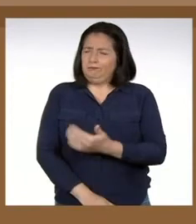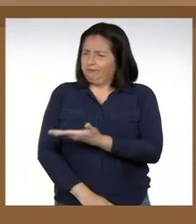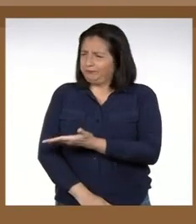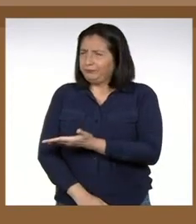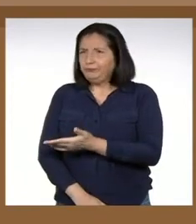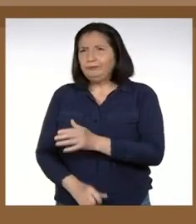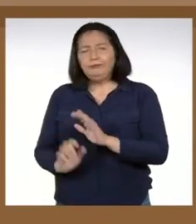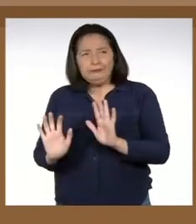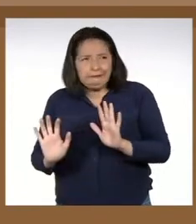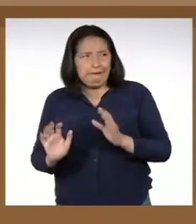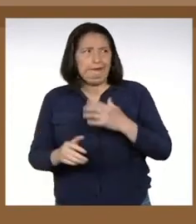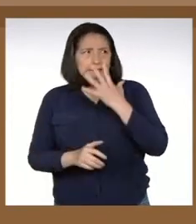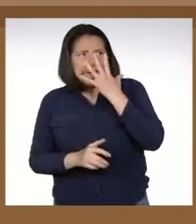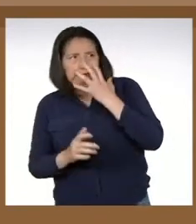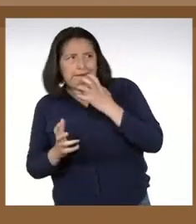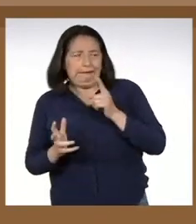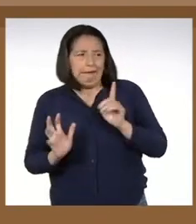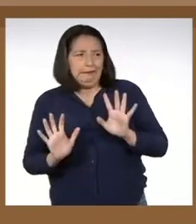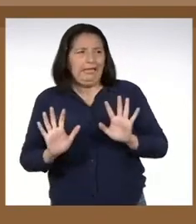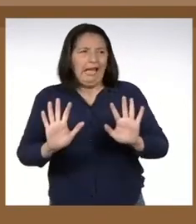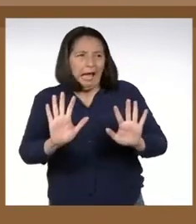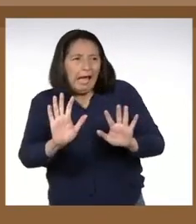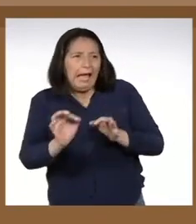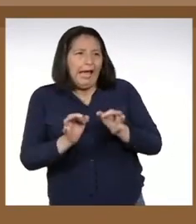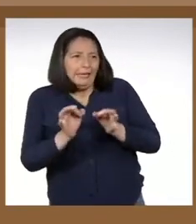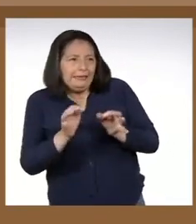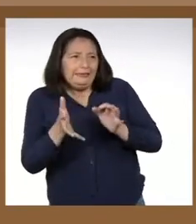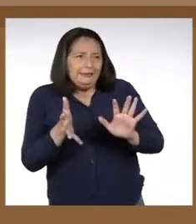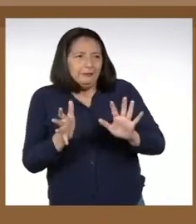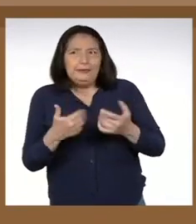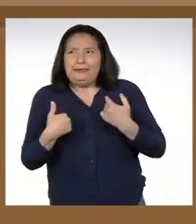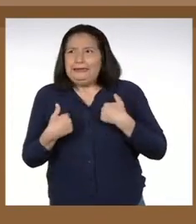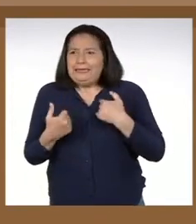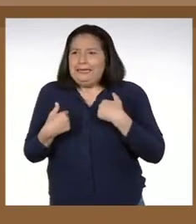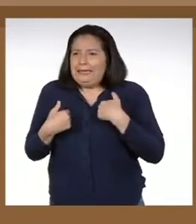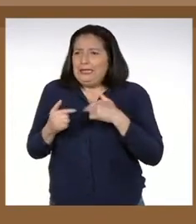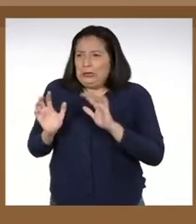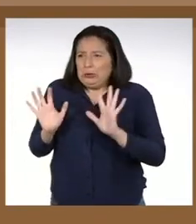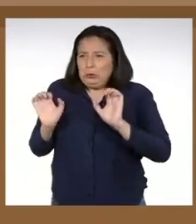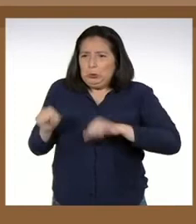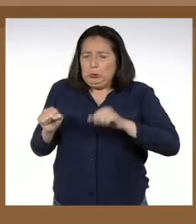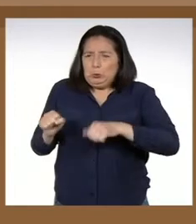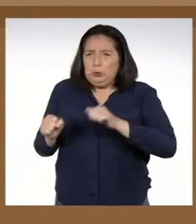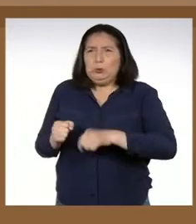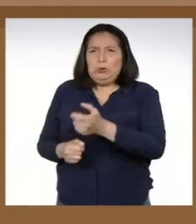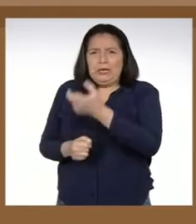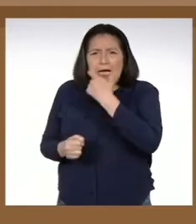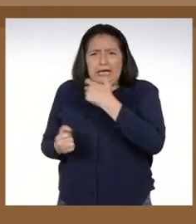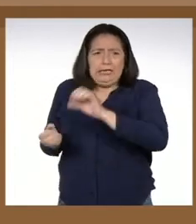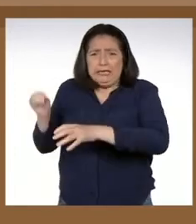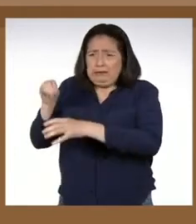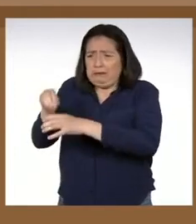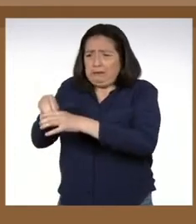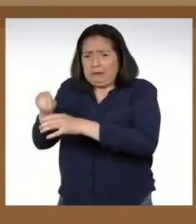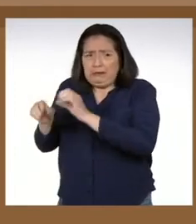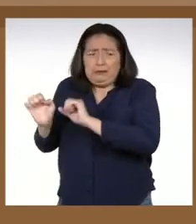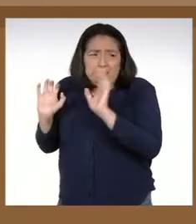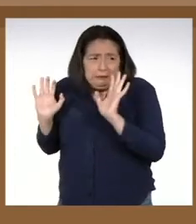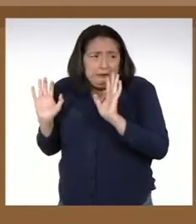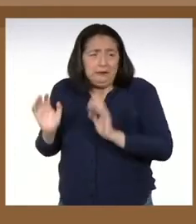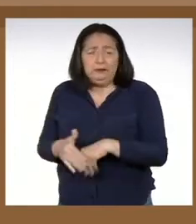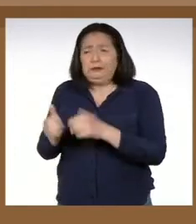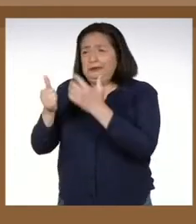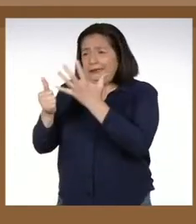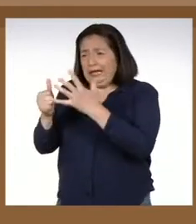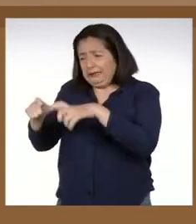Daniel, al ver a Juliana enojada, intenta explicarle que él ha empaquetado todas las galletas que ha podido y las formó